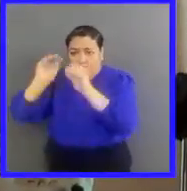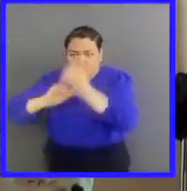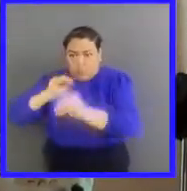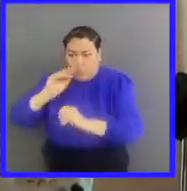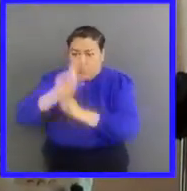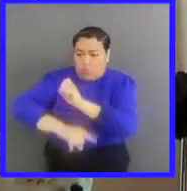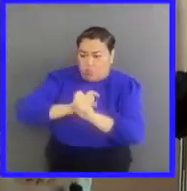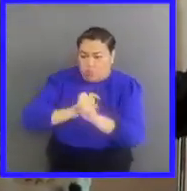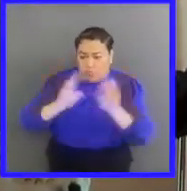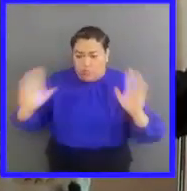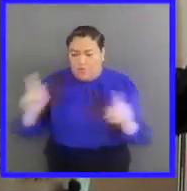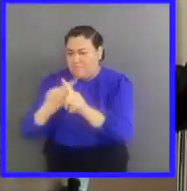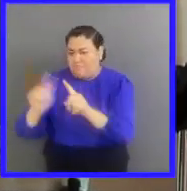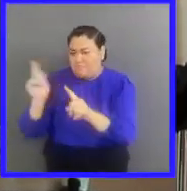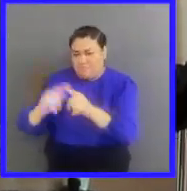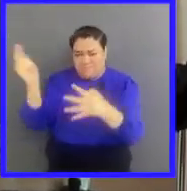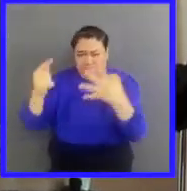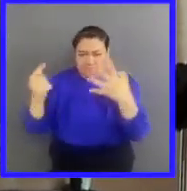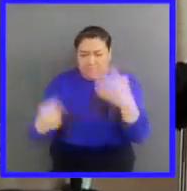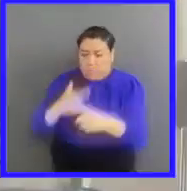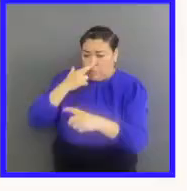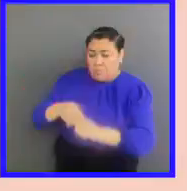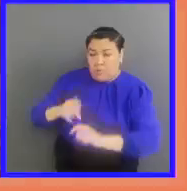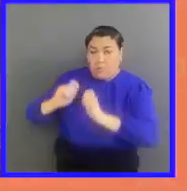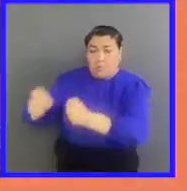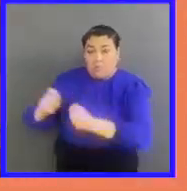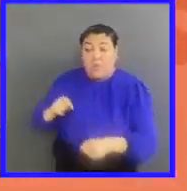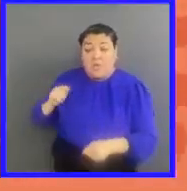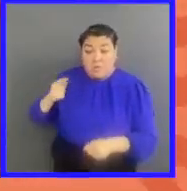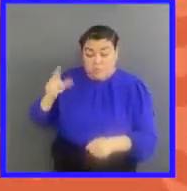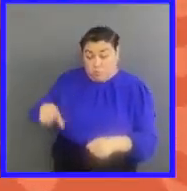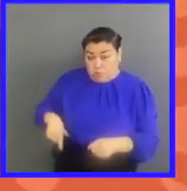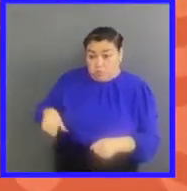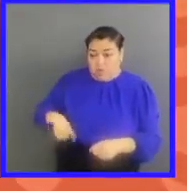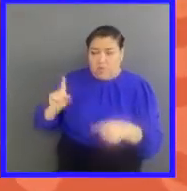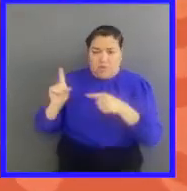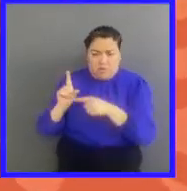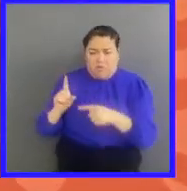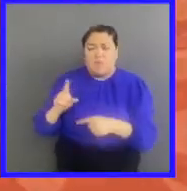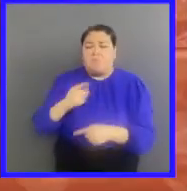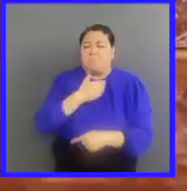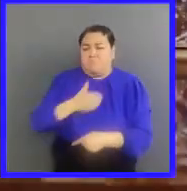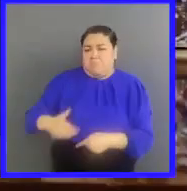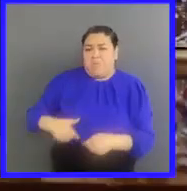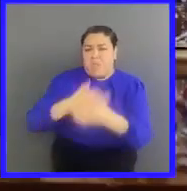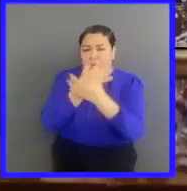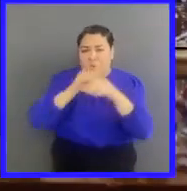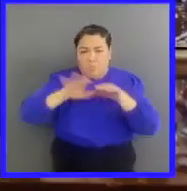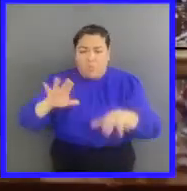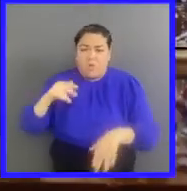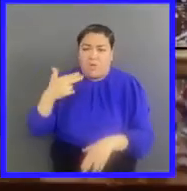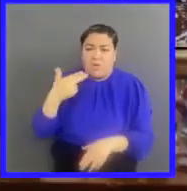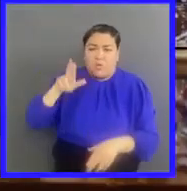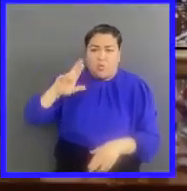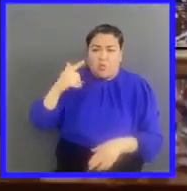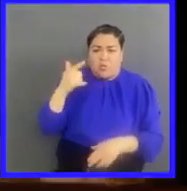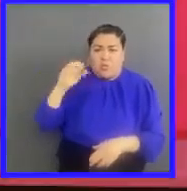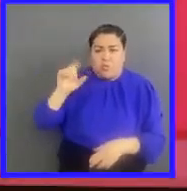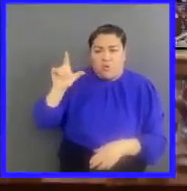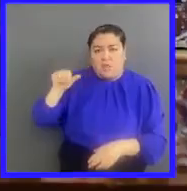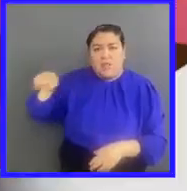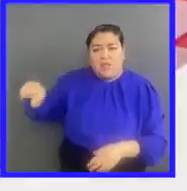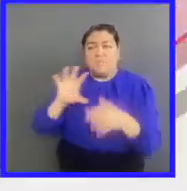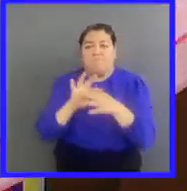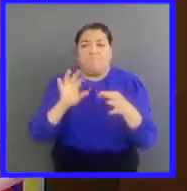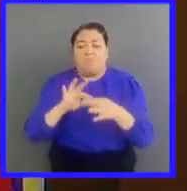entre muchas otras. Durante su informe de labores, el ministro presidente Hugo Aguilar Ortiz así lo anunció.